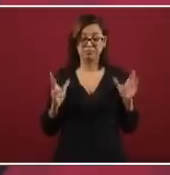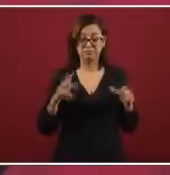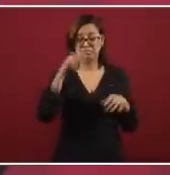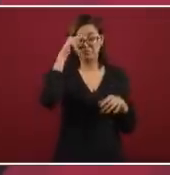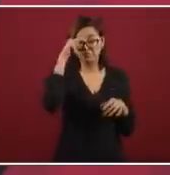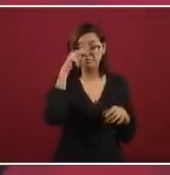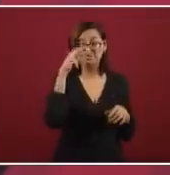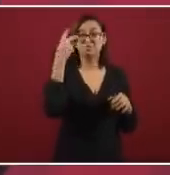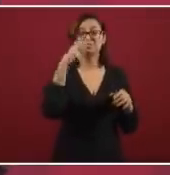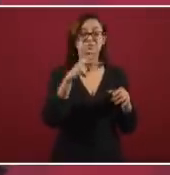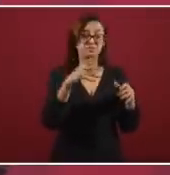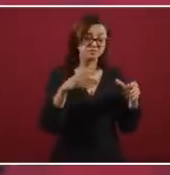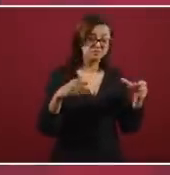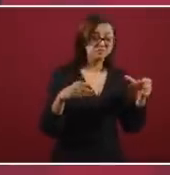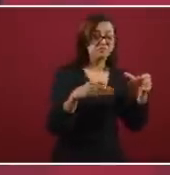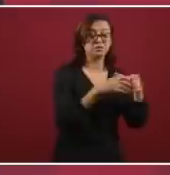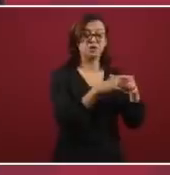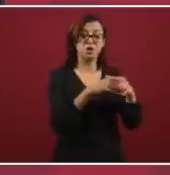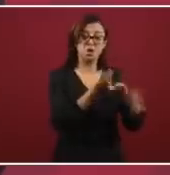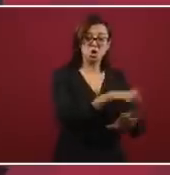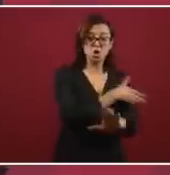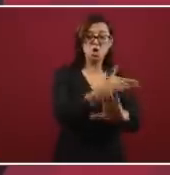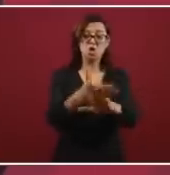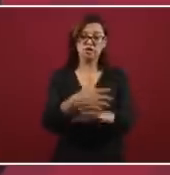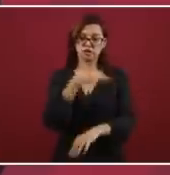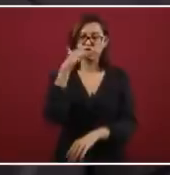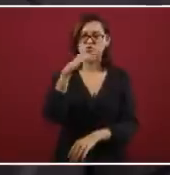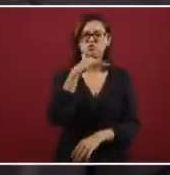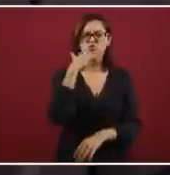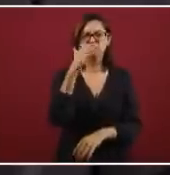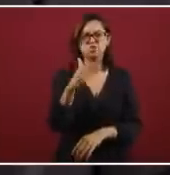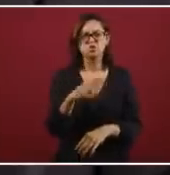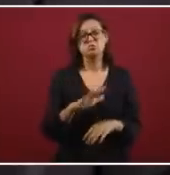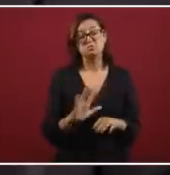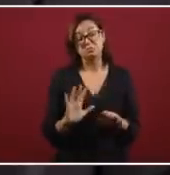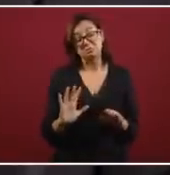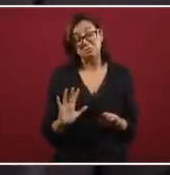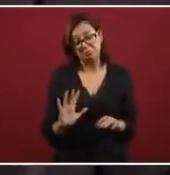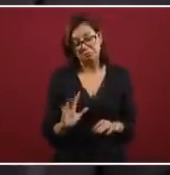Mexicanos contra la Corrupción, le preguntaría, ¿qué hicieron